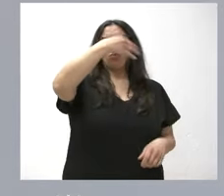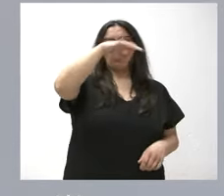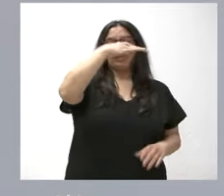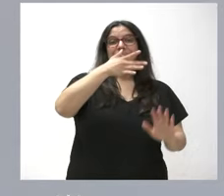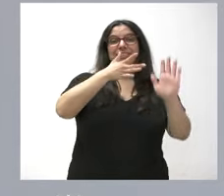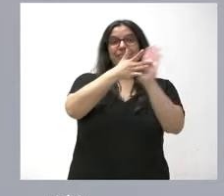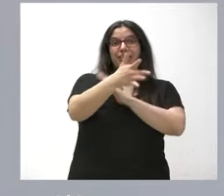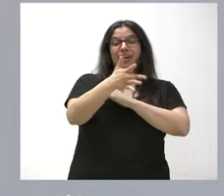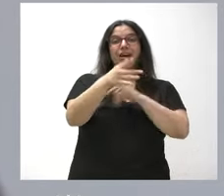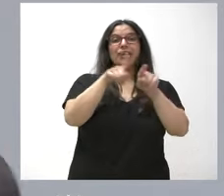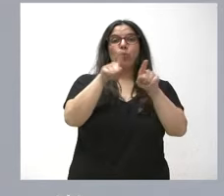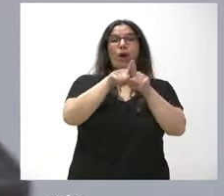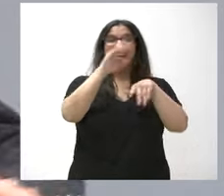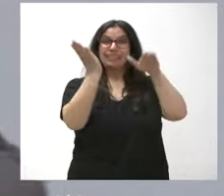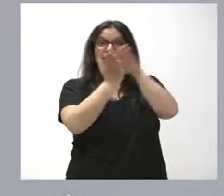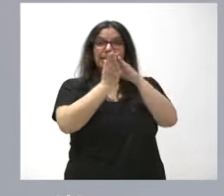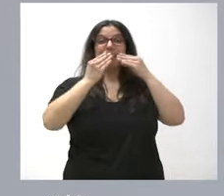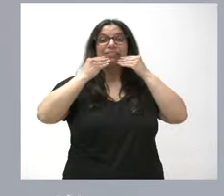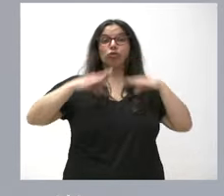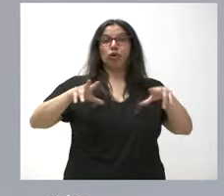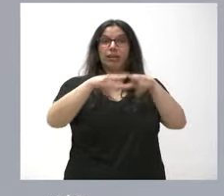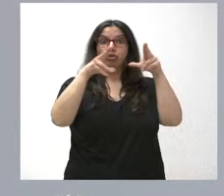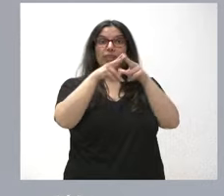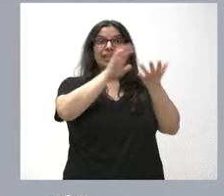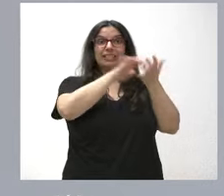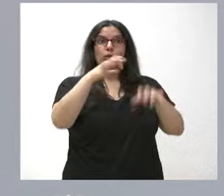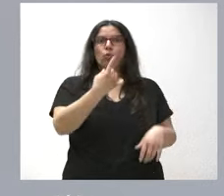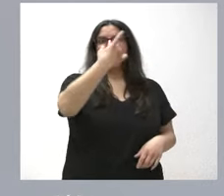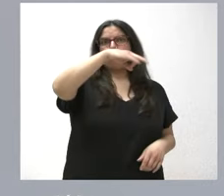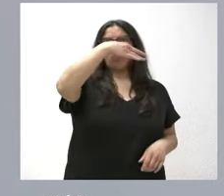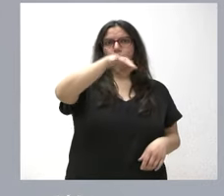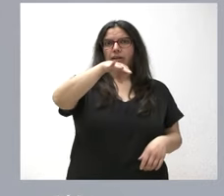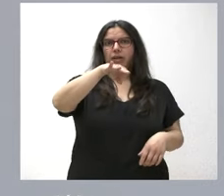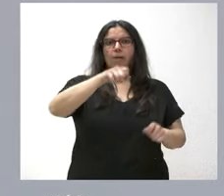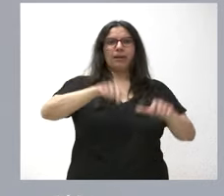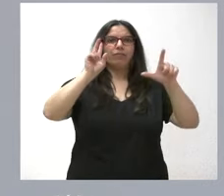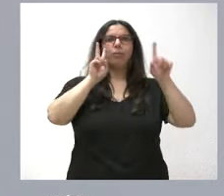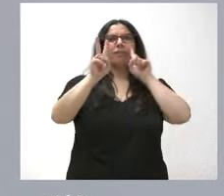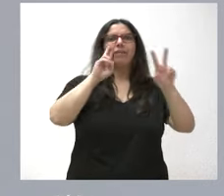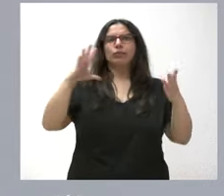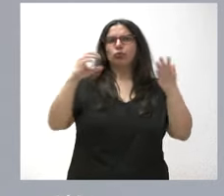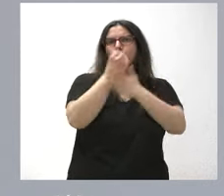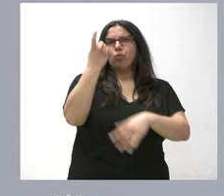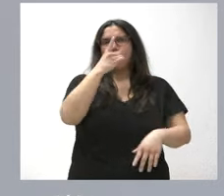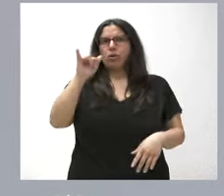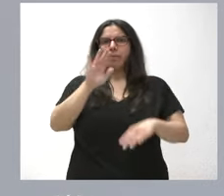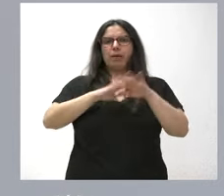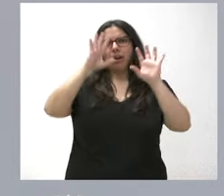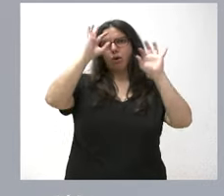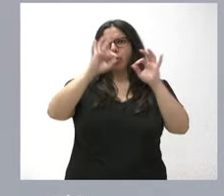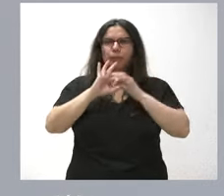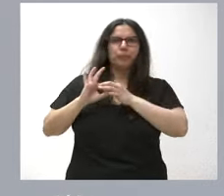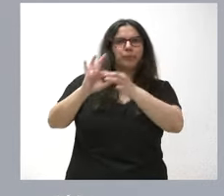social única de Castilla y León para dar conocimiento, para tener plena coherencia de cada una de